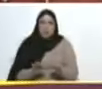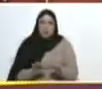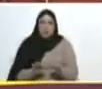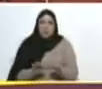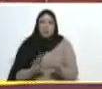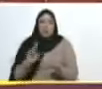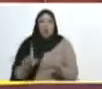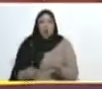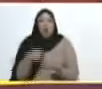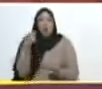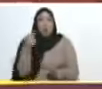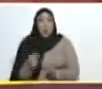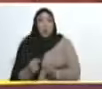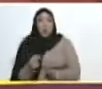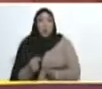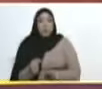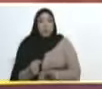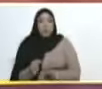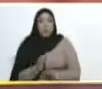luego de haber